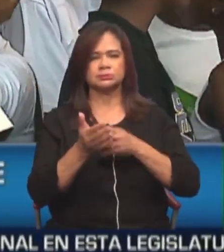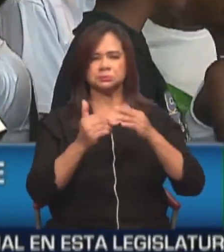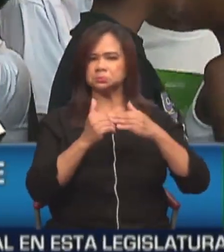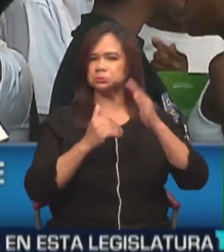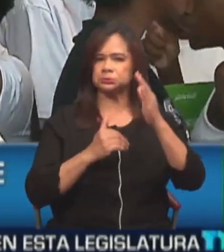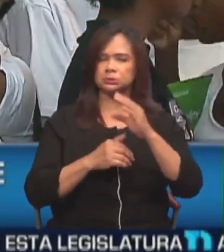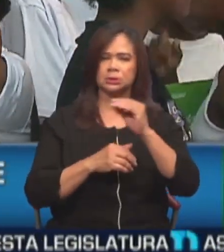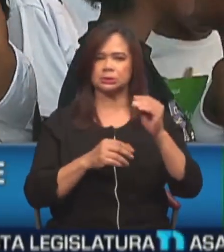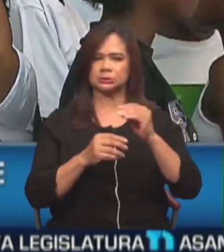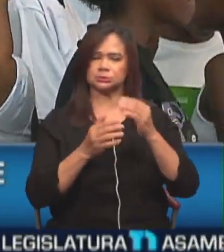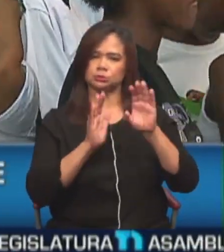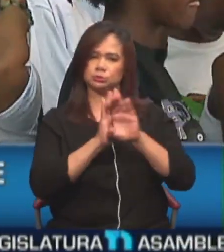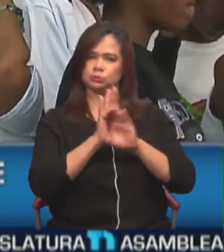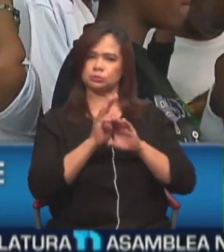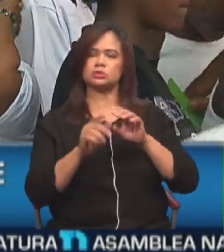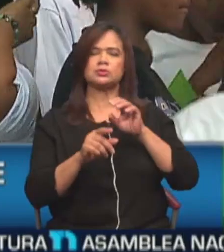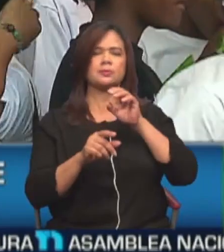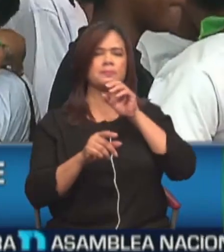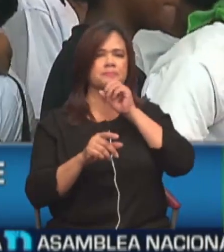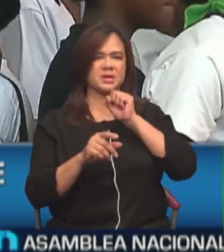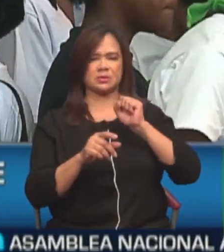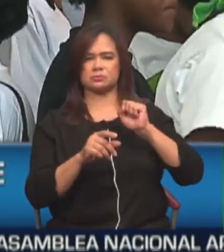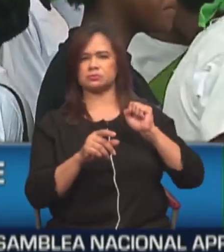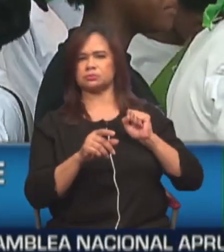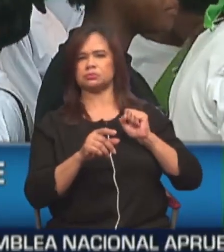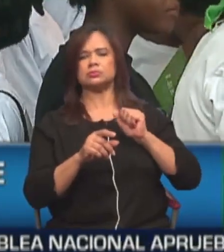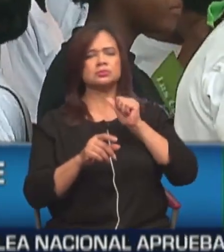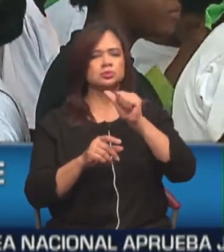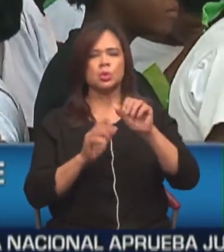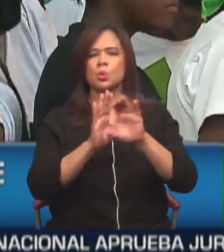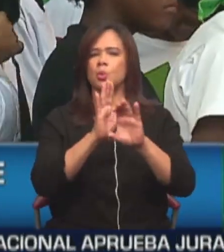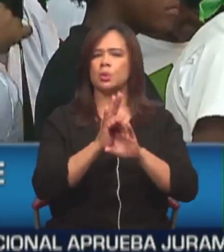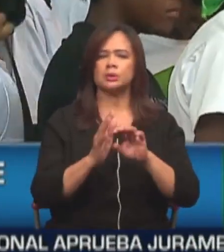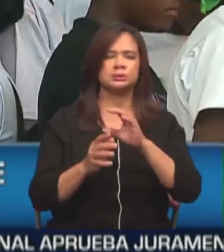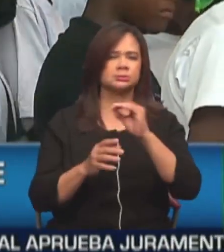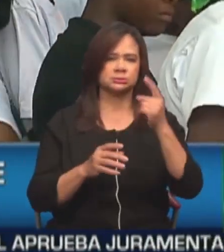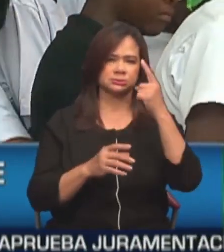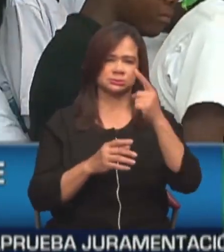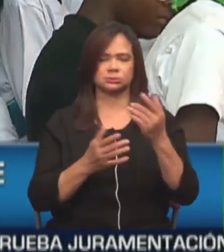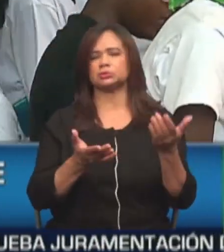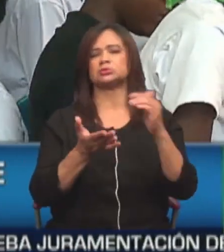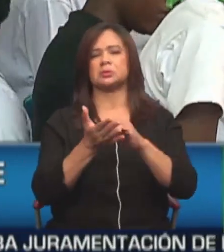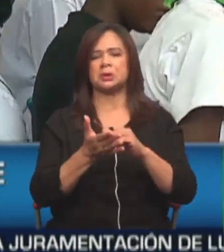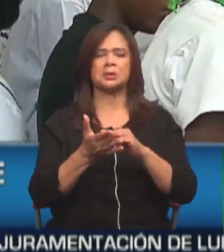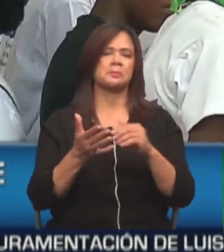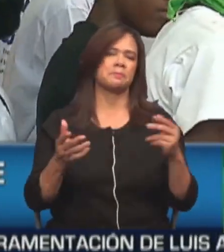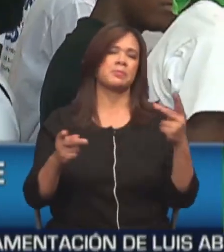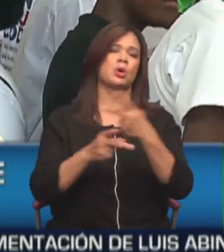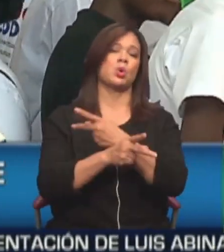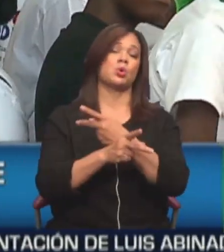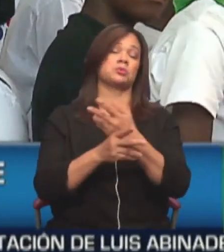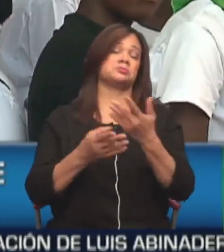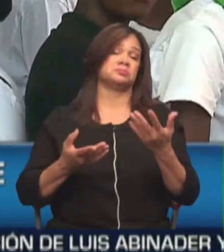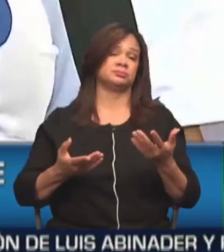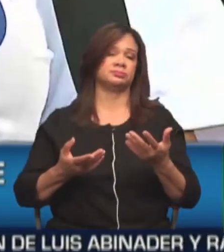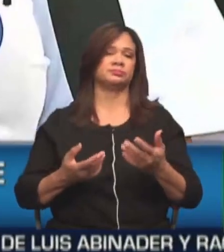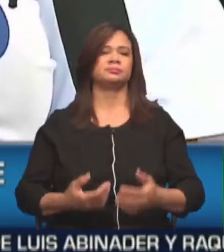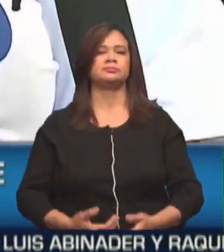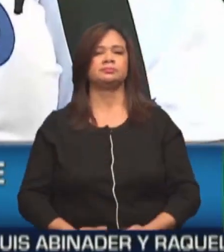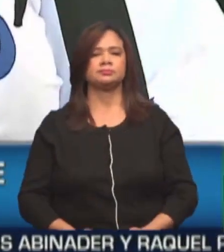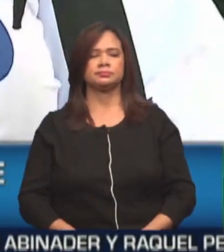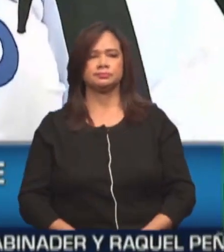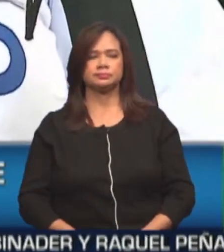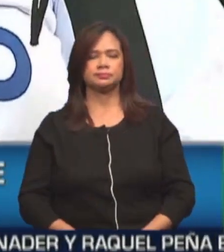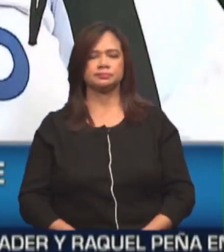que tenemos, que es anacrónico, no un código que nos lleve de nuevo más allá del medioevo, por Dios. El